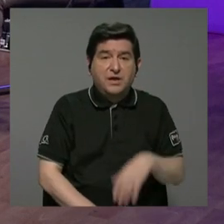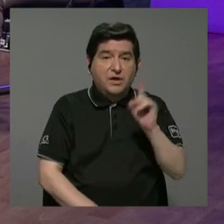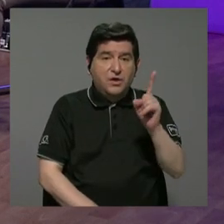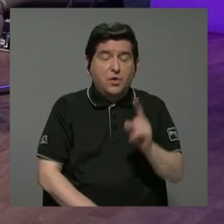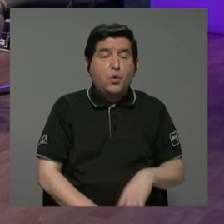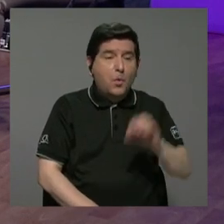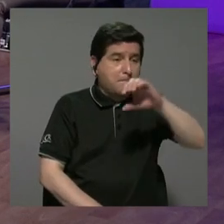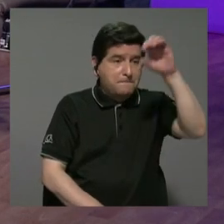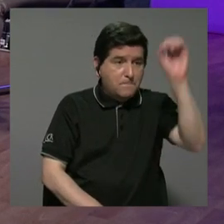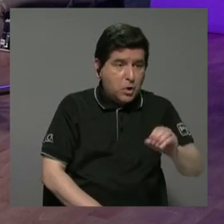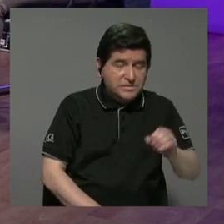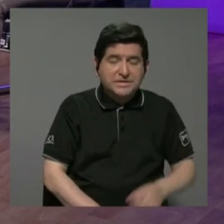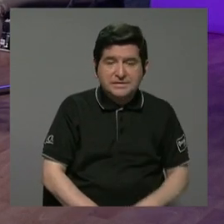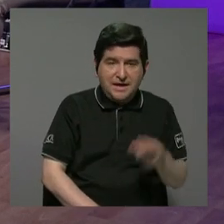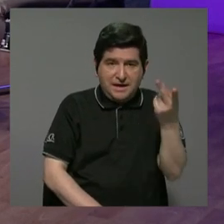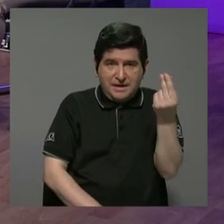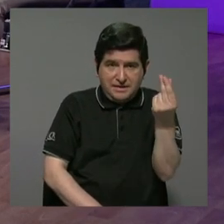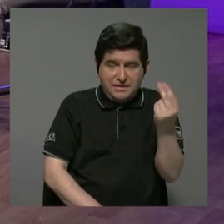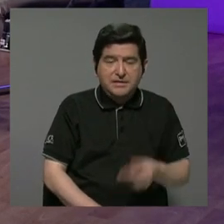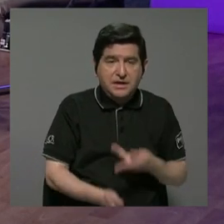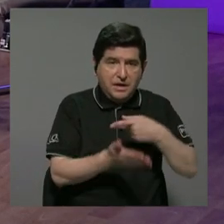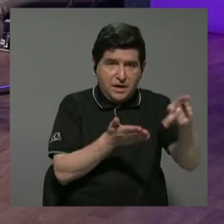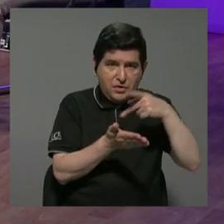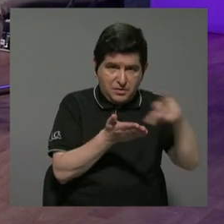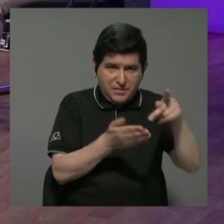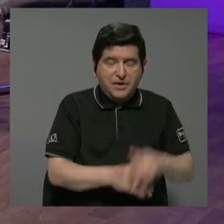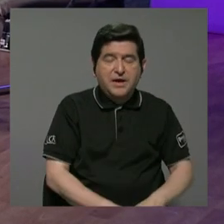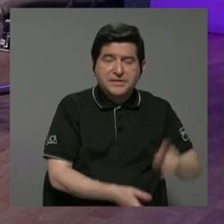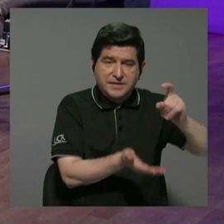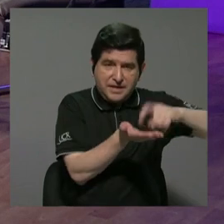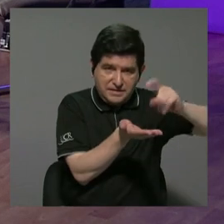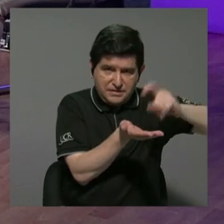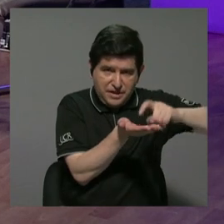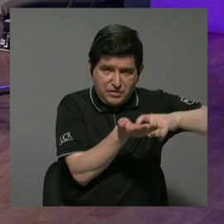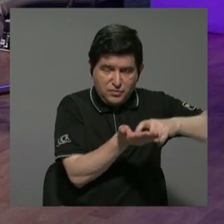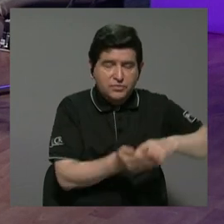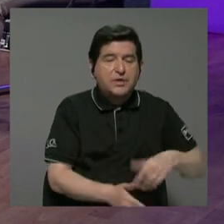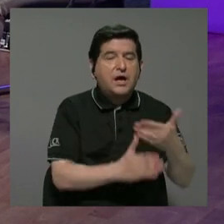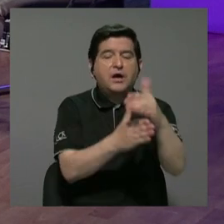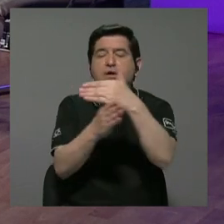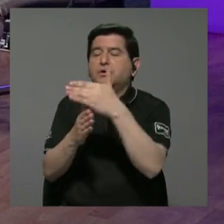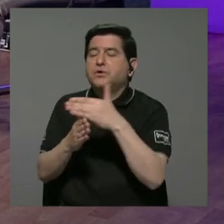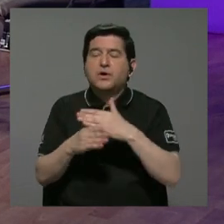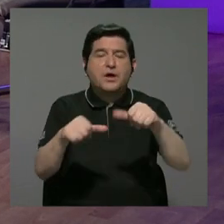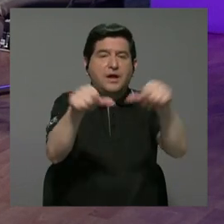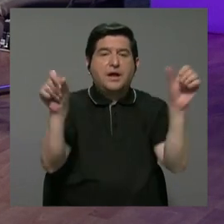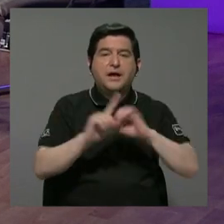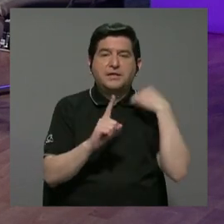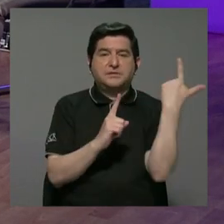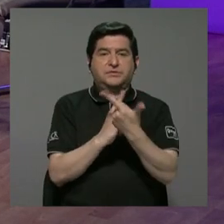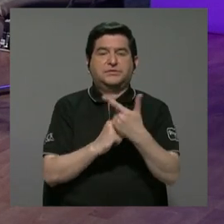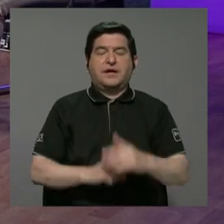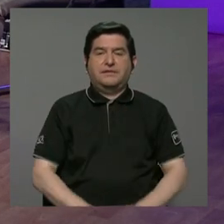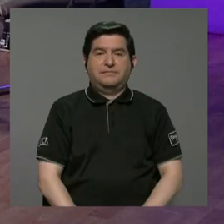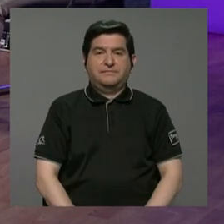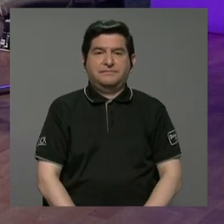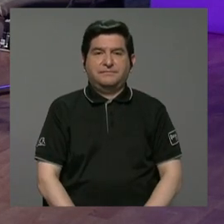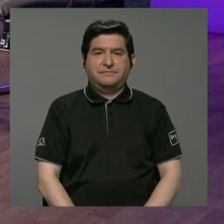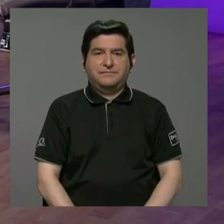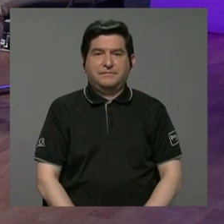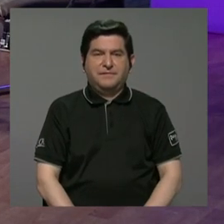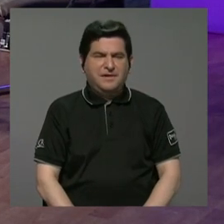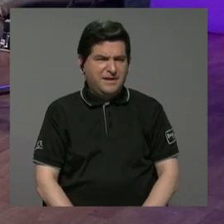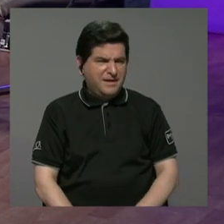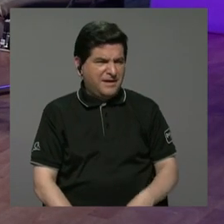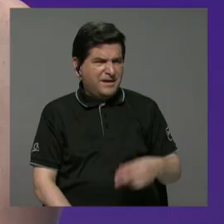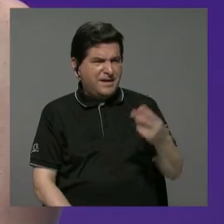un porcentaje de los recursos que se iban a pagar en intereses de la deuda y lo redistribuyeron en el sector social. ¿Por qué tomaron recursos